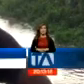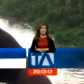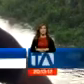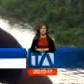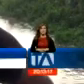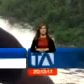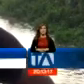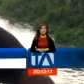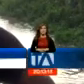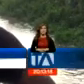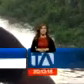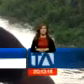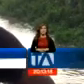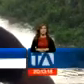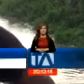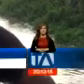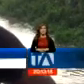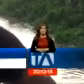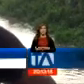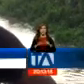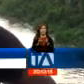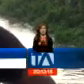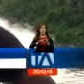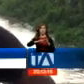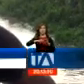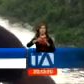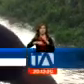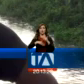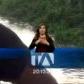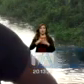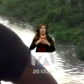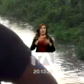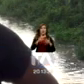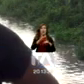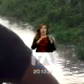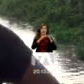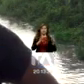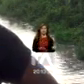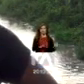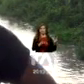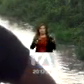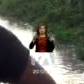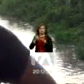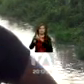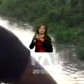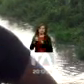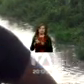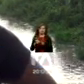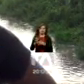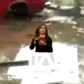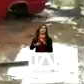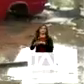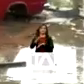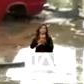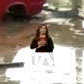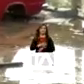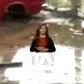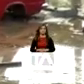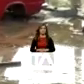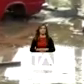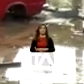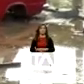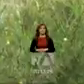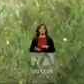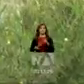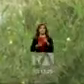los materiales de los electrodomésticos y todo, subiéndolo a las casas para poder ayudar aquí, porque si no se van a dañar como la otra vez. Los moradores